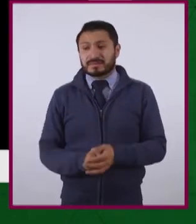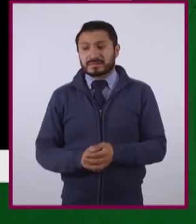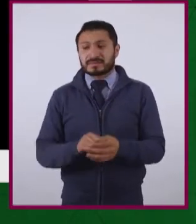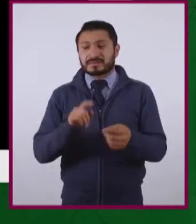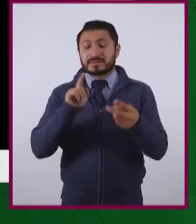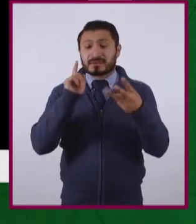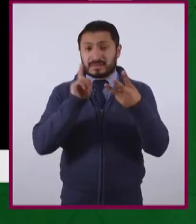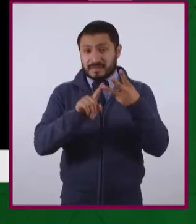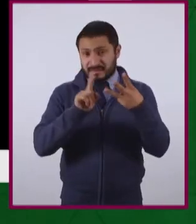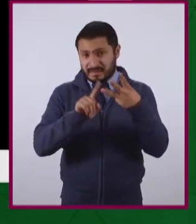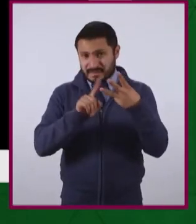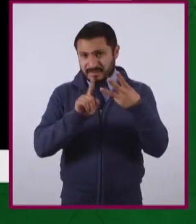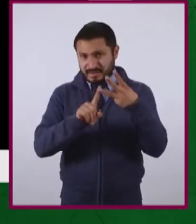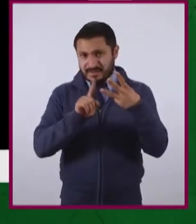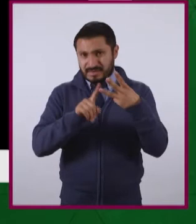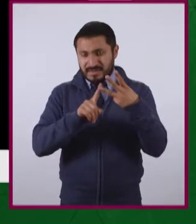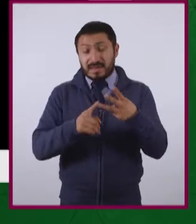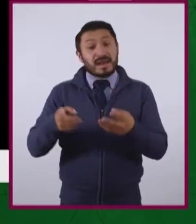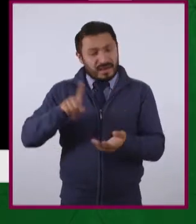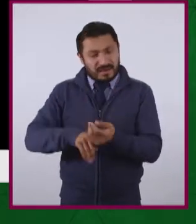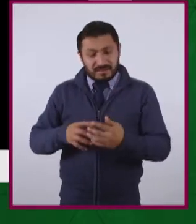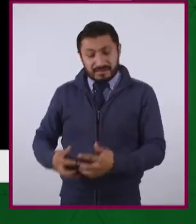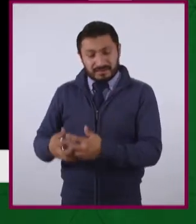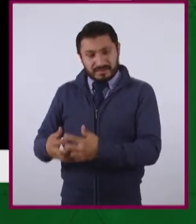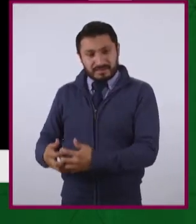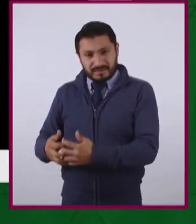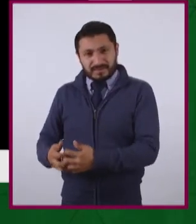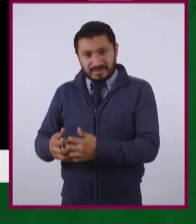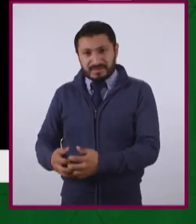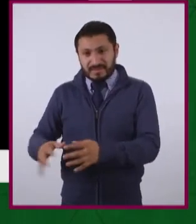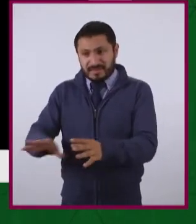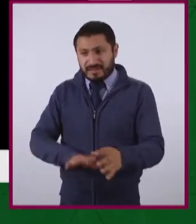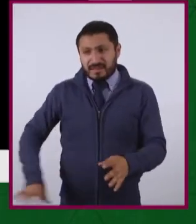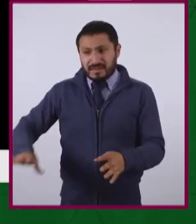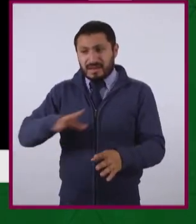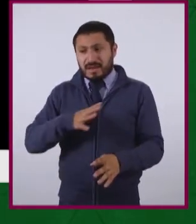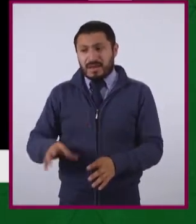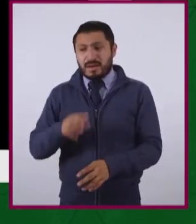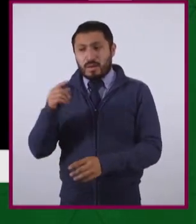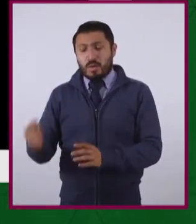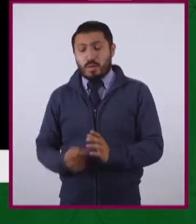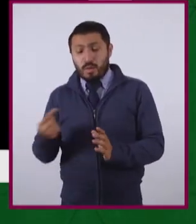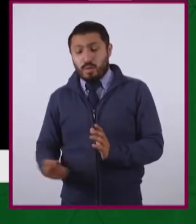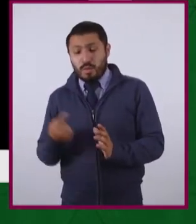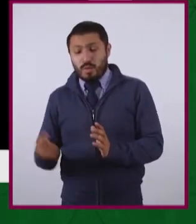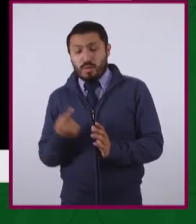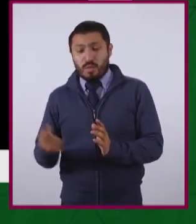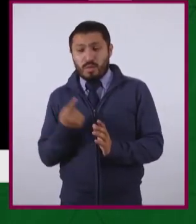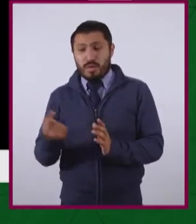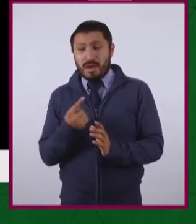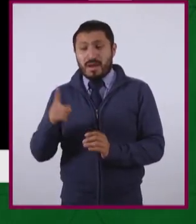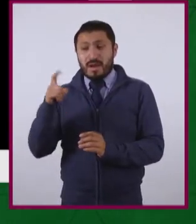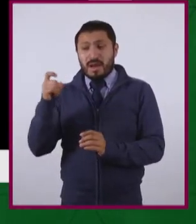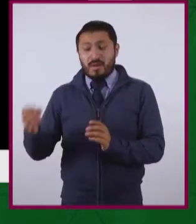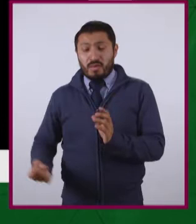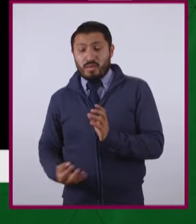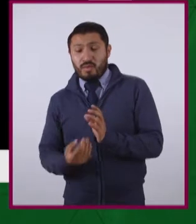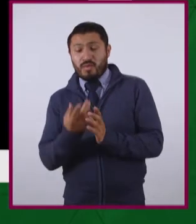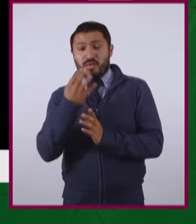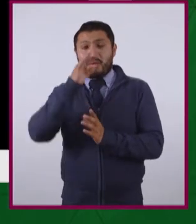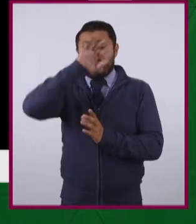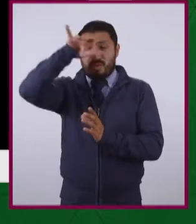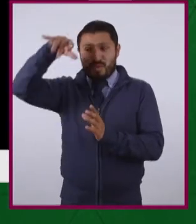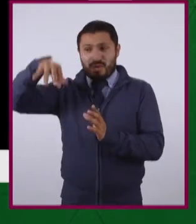Paso 3. Ya en la cisterna tenemos el reductor de turbulencia. Este permite que el agua entre a la cisterna de